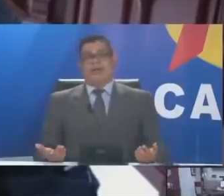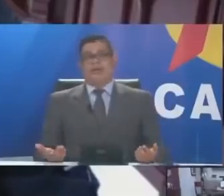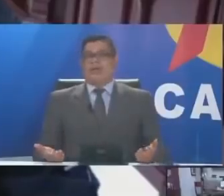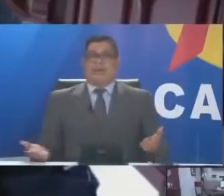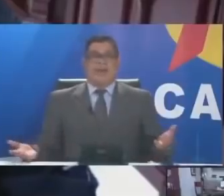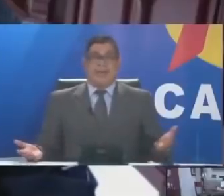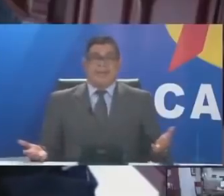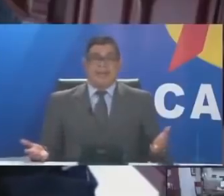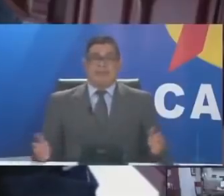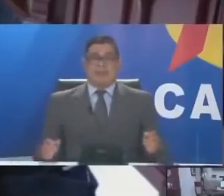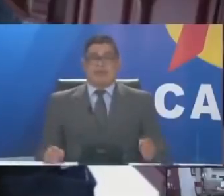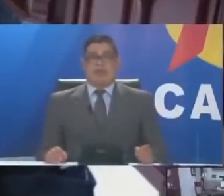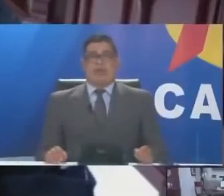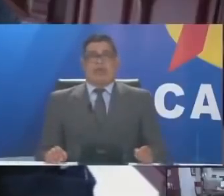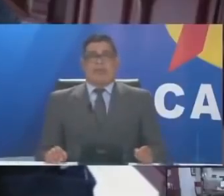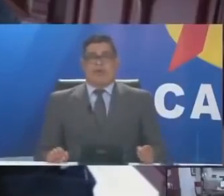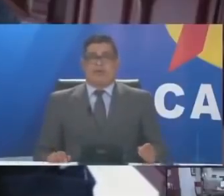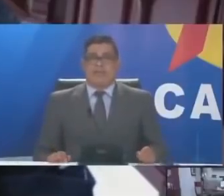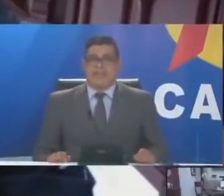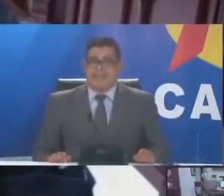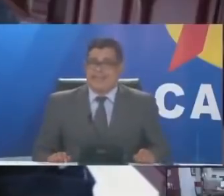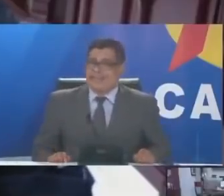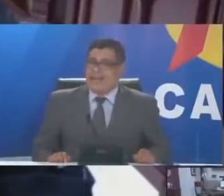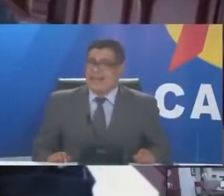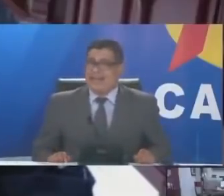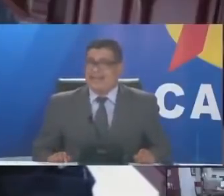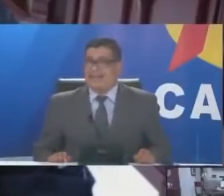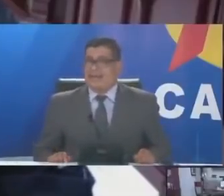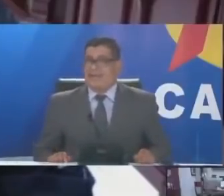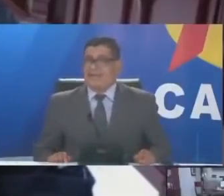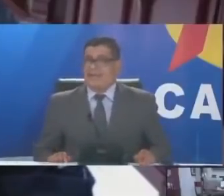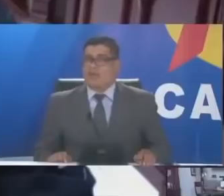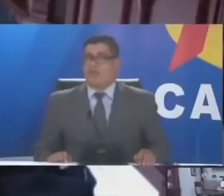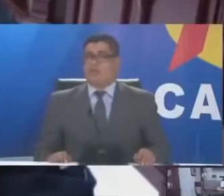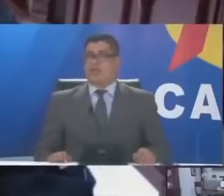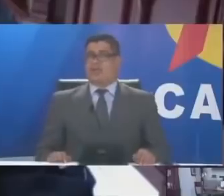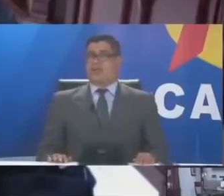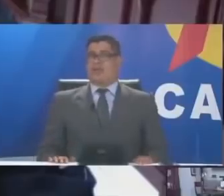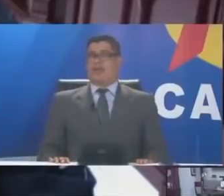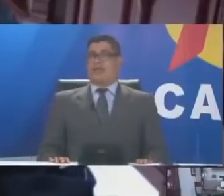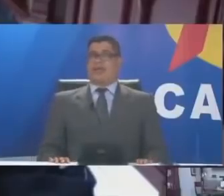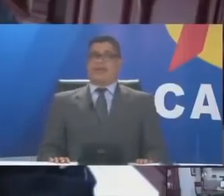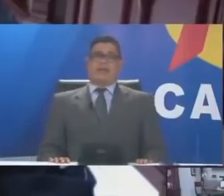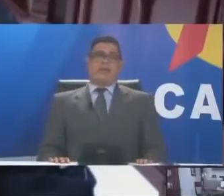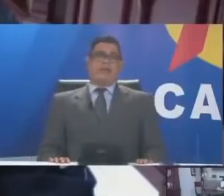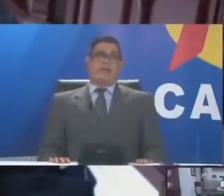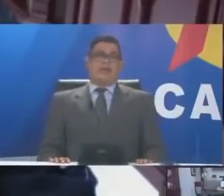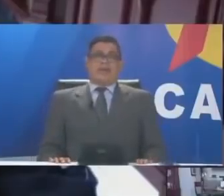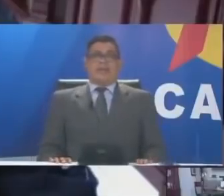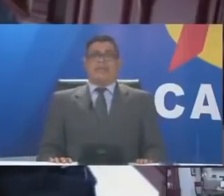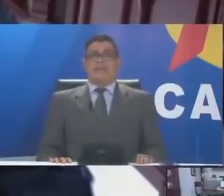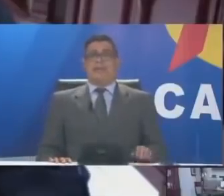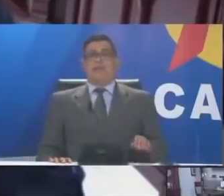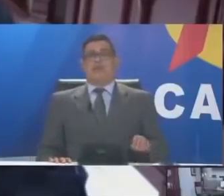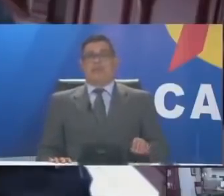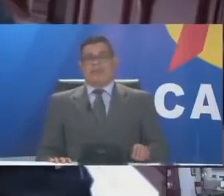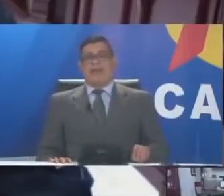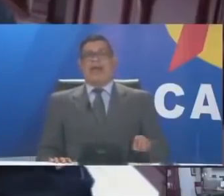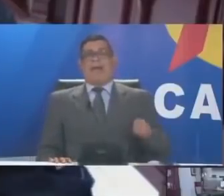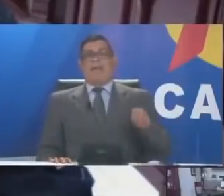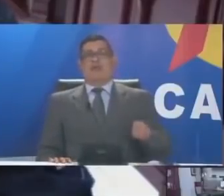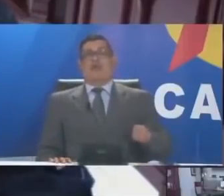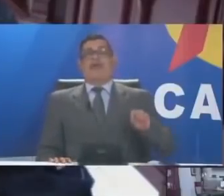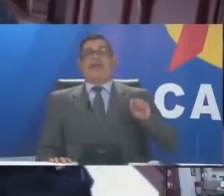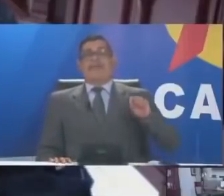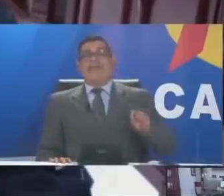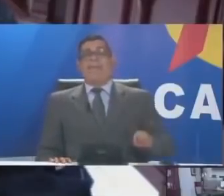y nos estamos lamentando pastor por eso es tan trascendental esta predicación que usted dio el 31 de diciembre punto